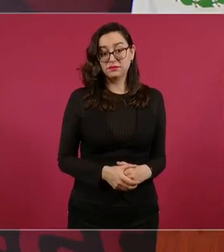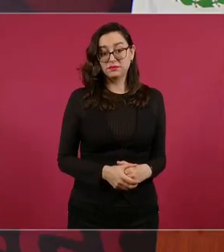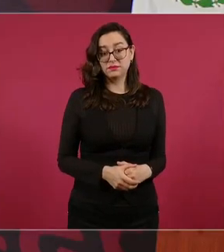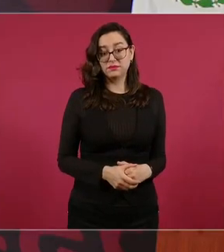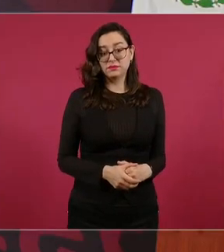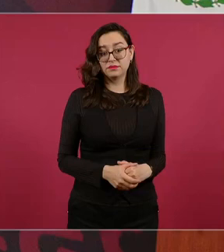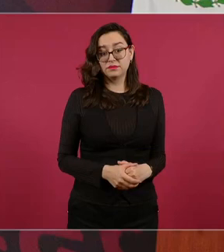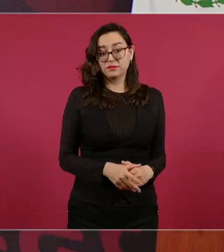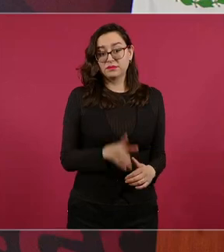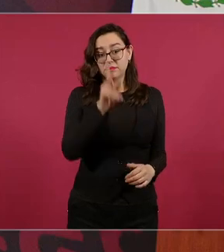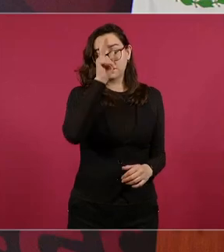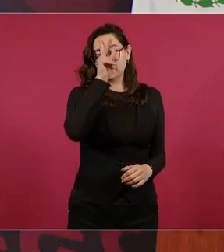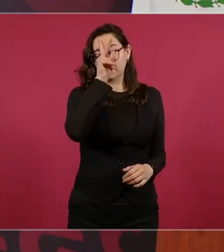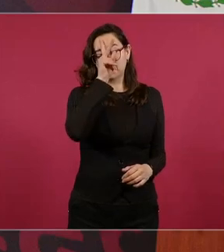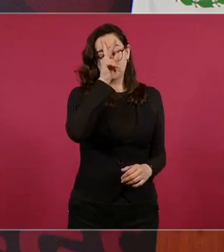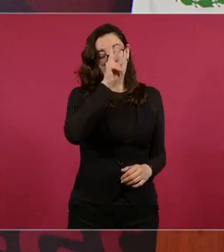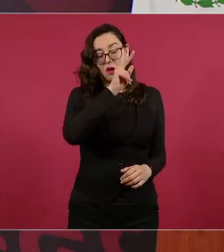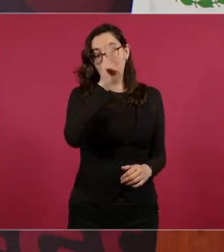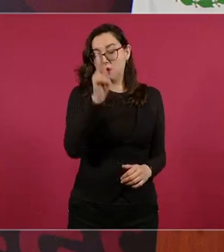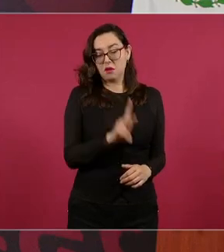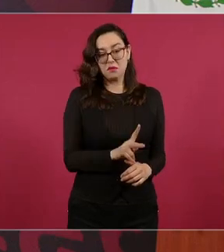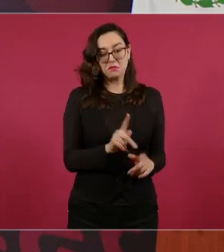a la decadencia